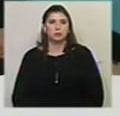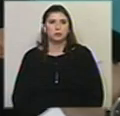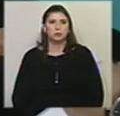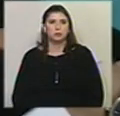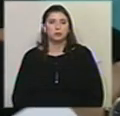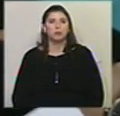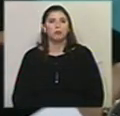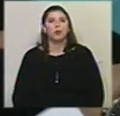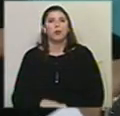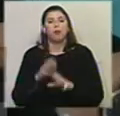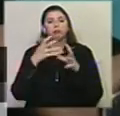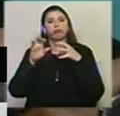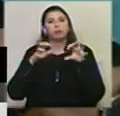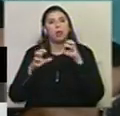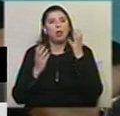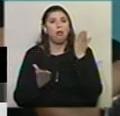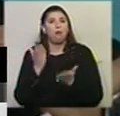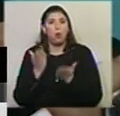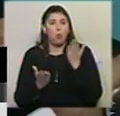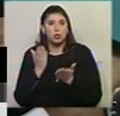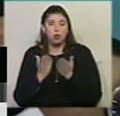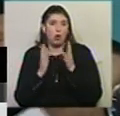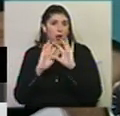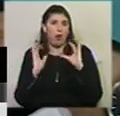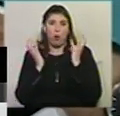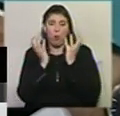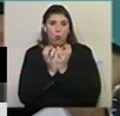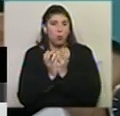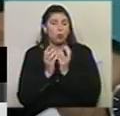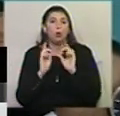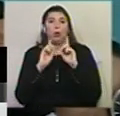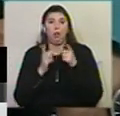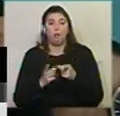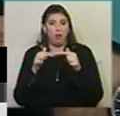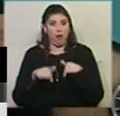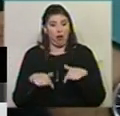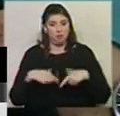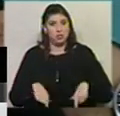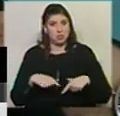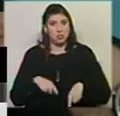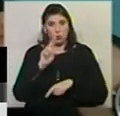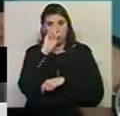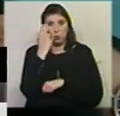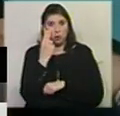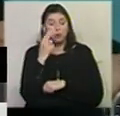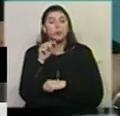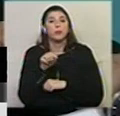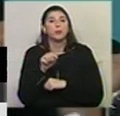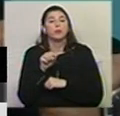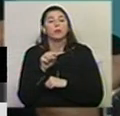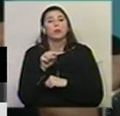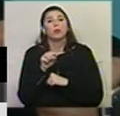Los organismos de evaluación de energía sanitaria en el mundo y también el existente en el Ministerio de Salud Pública, lo que tienen